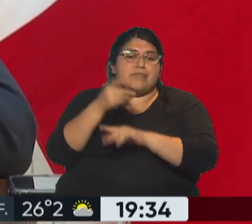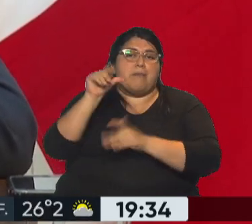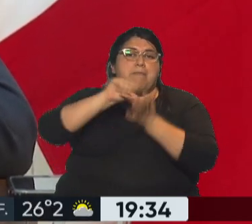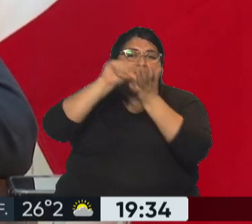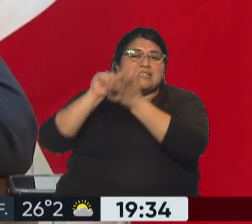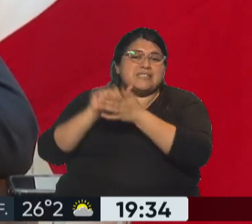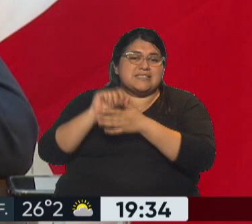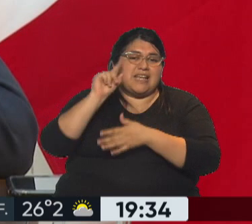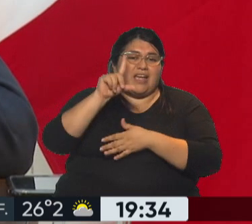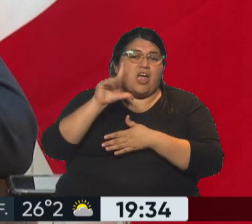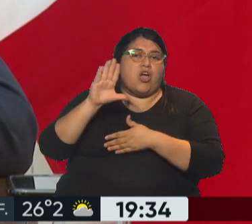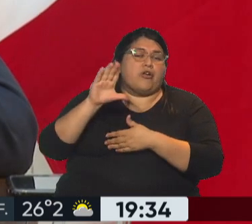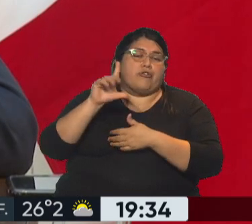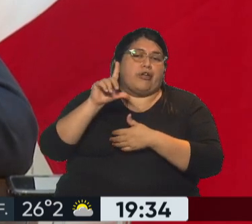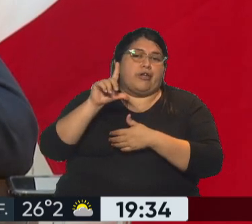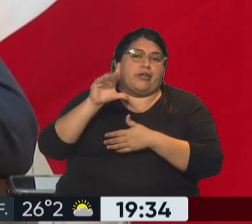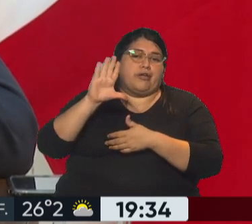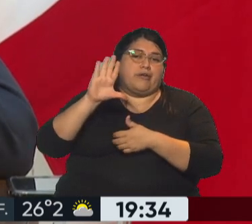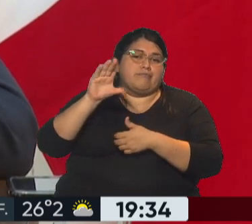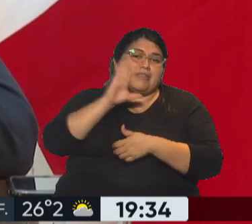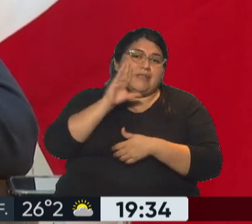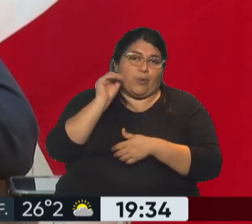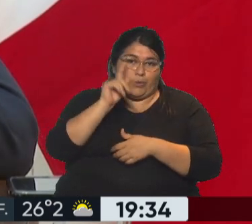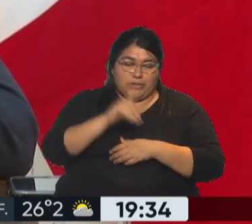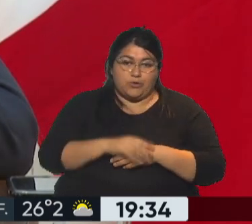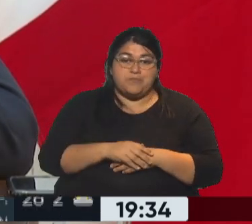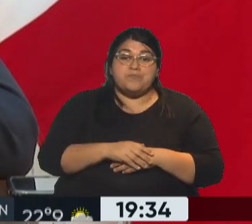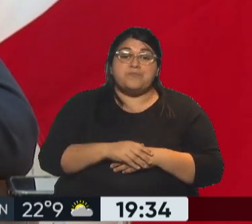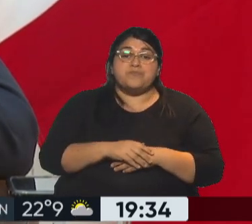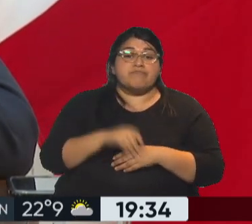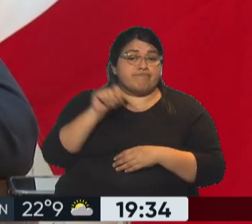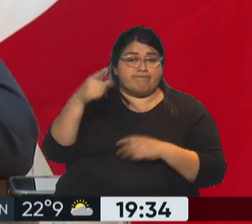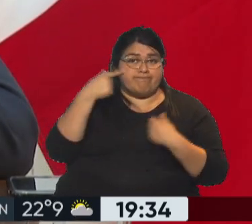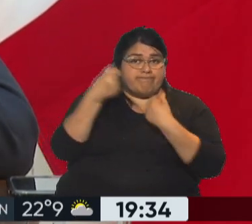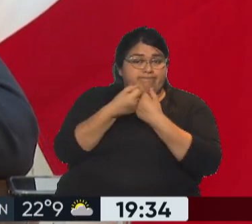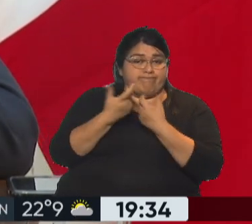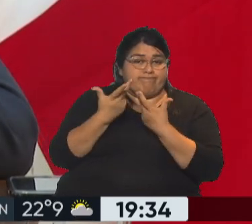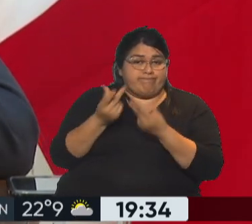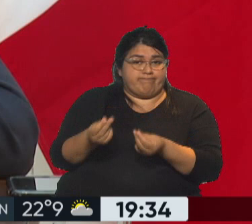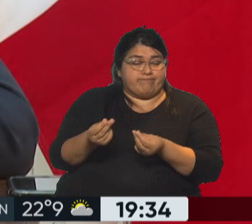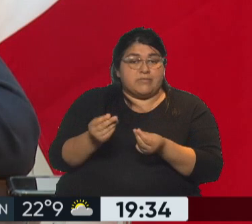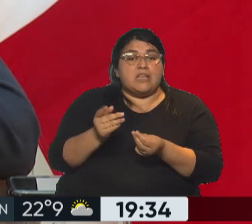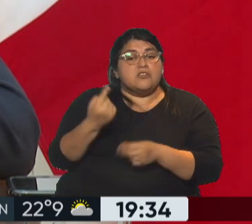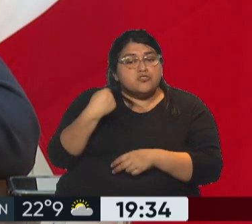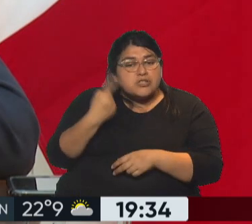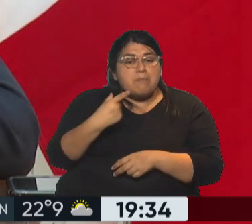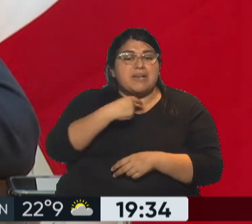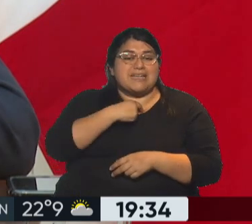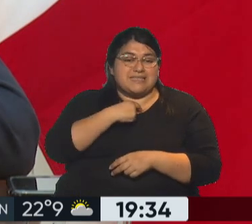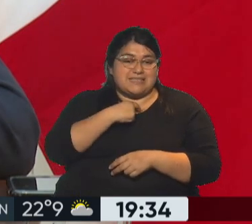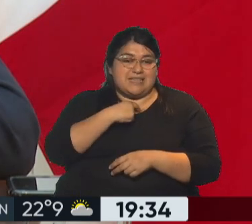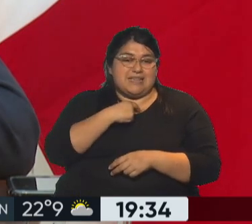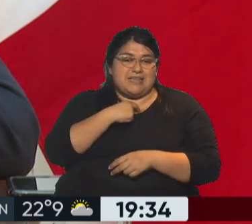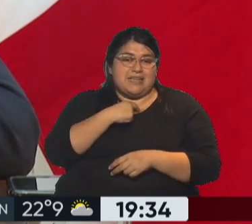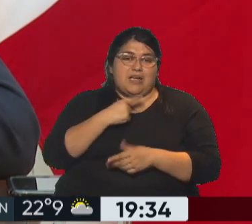latinoamericanos. La ruptura de ese acuerdo, siempre quise que viniera